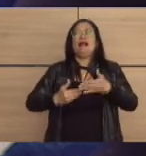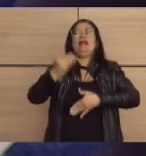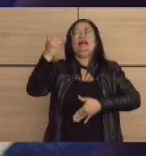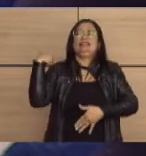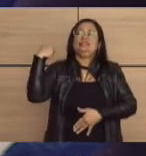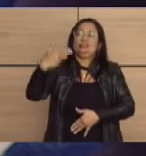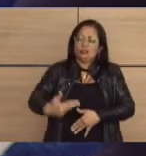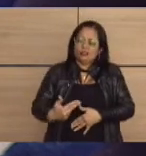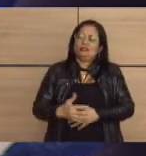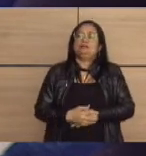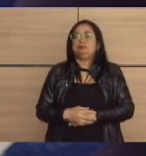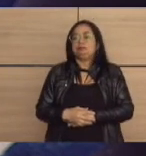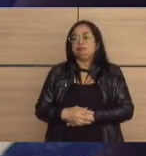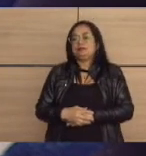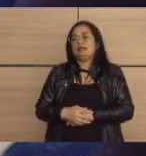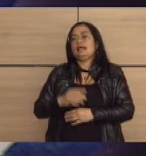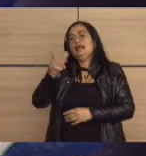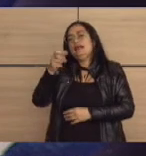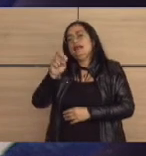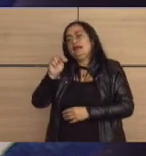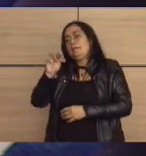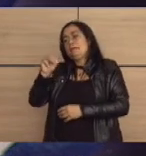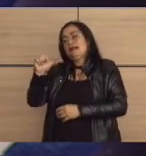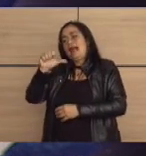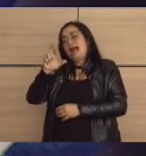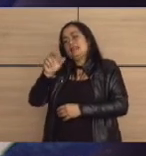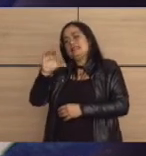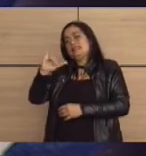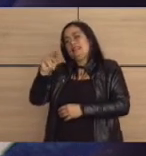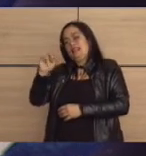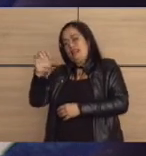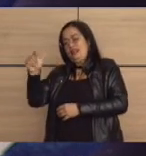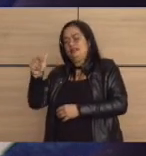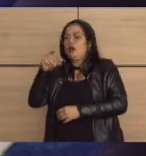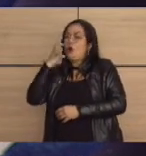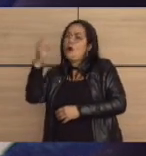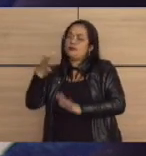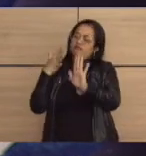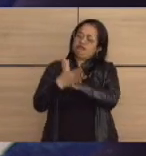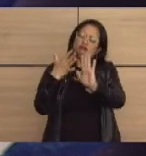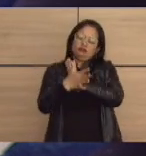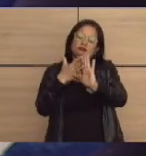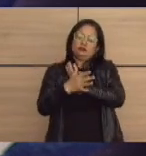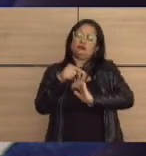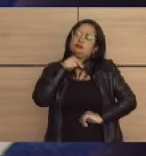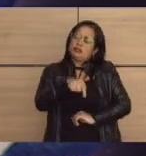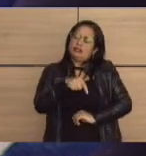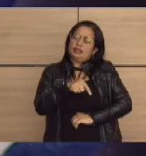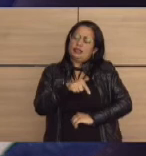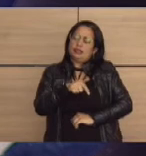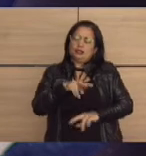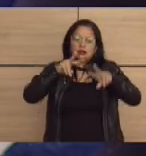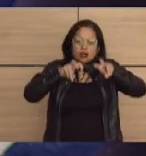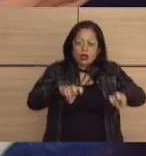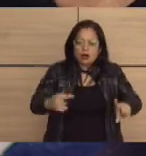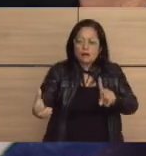Germán Arciniegas decía, de una manera muy lúcida, que aquí no se dio un descubrimiento, sino